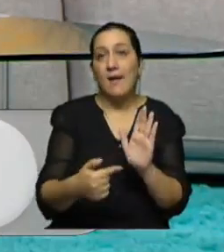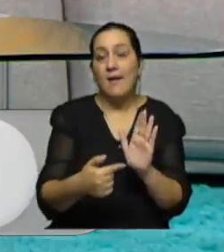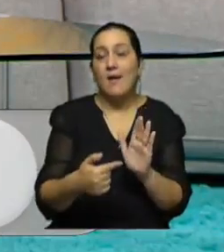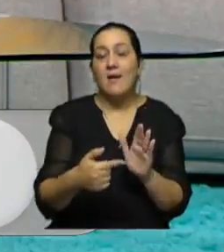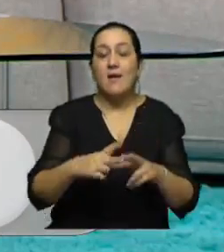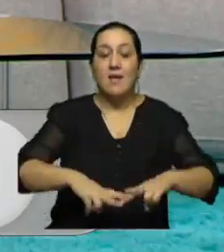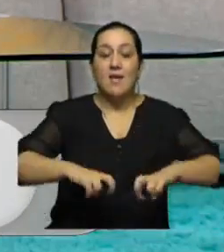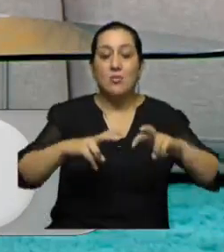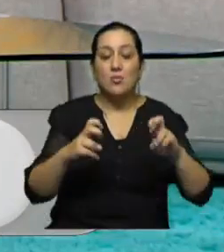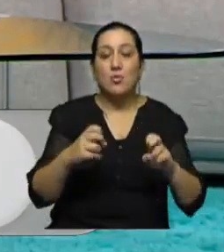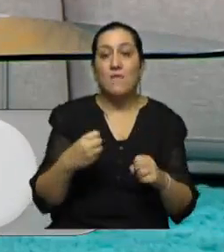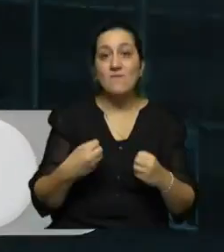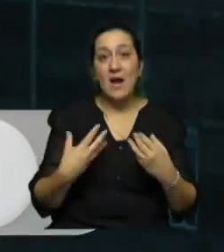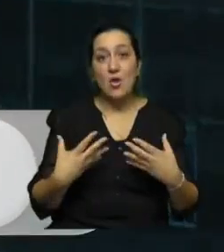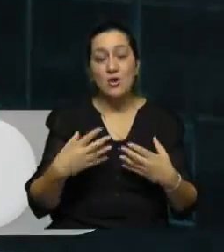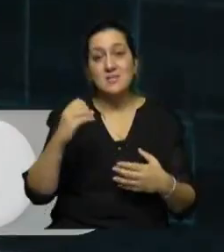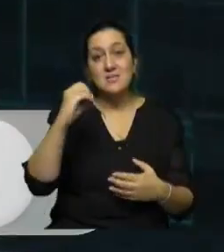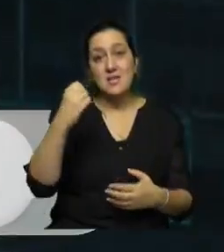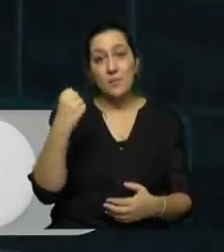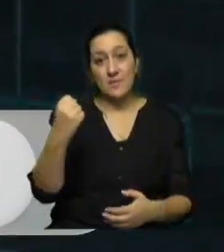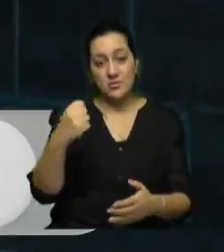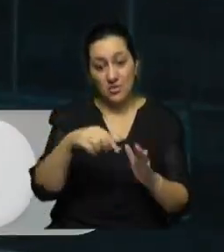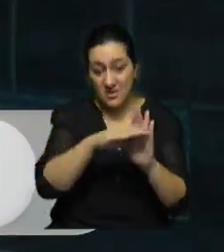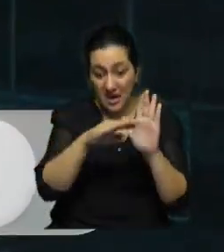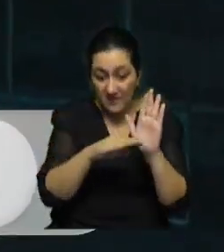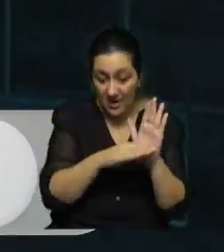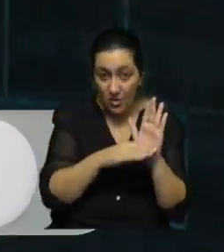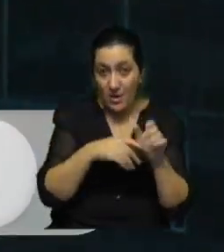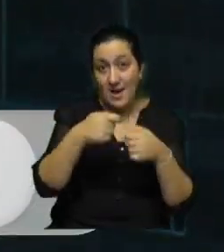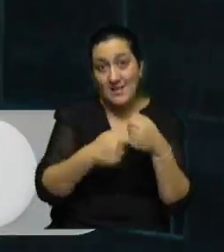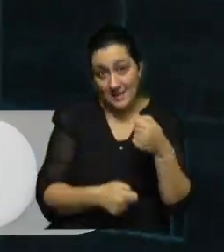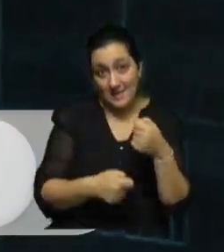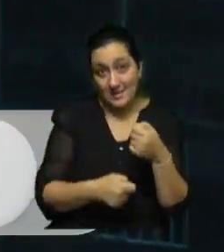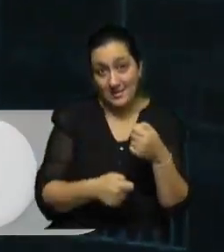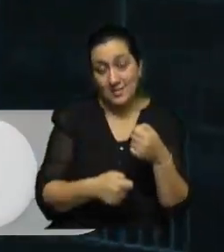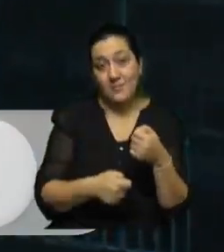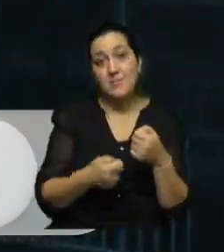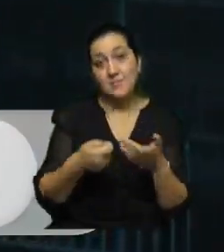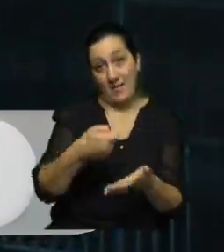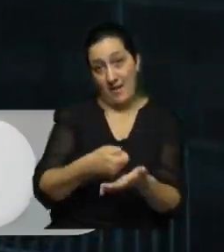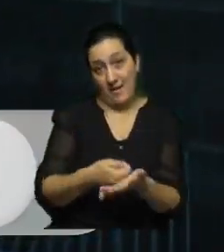vale 0 pesos. Porque es lo que obliga al Estado. Y abajo tenés otro que dice, el ticket por el estudio es tanto.